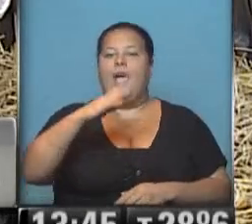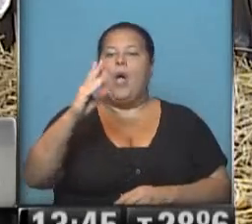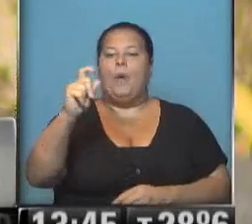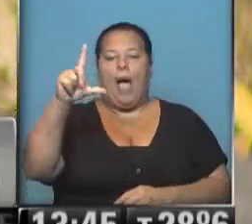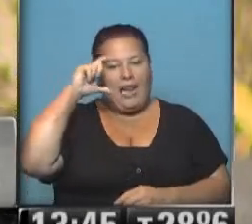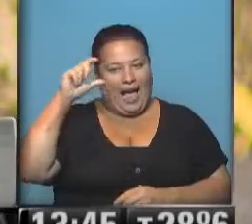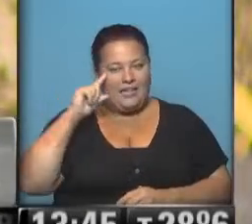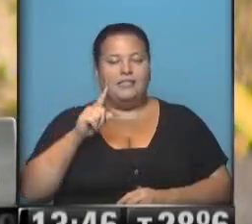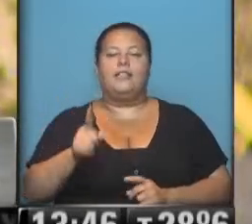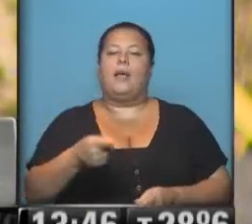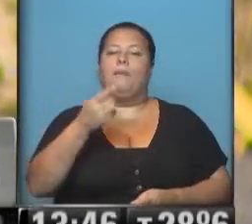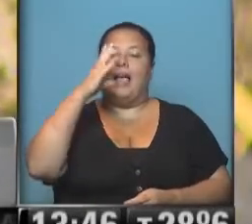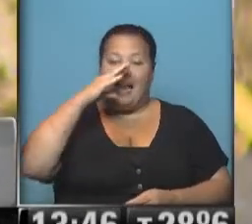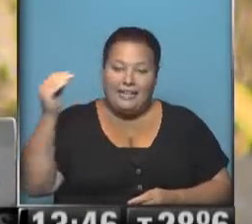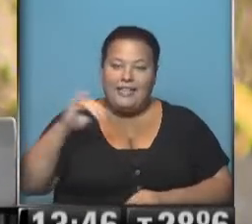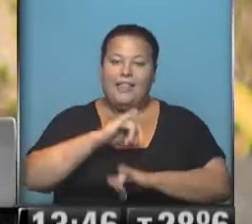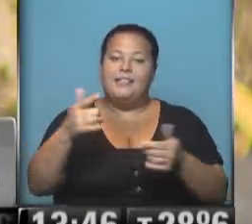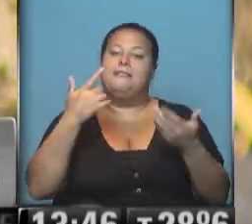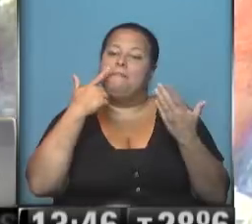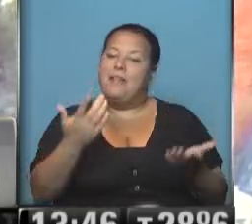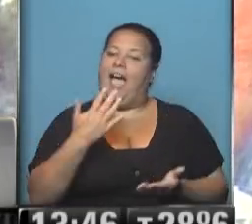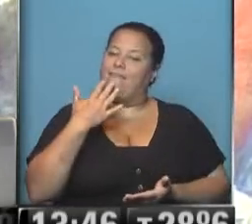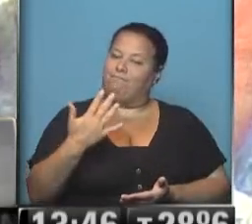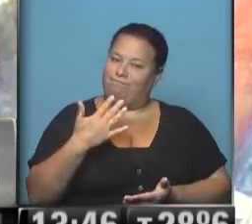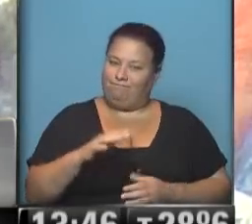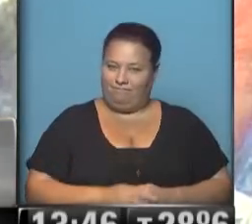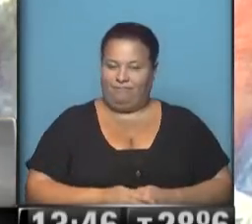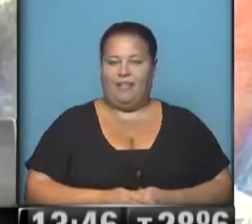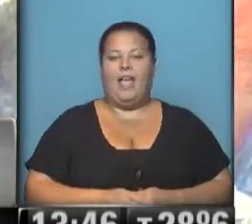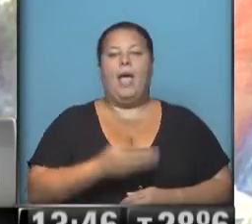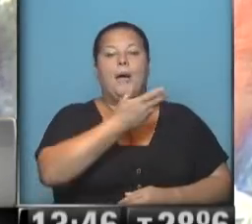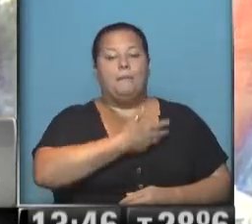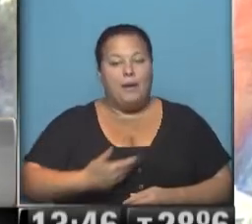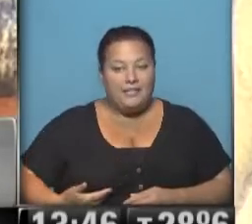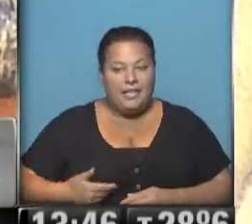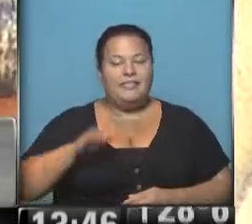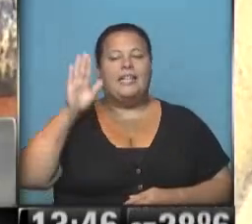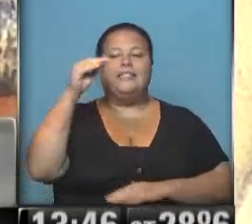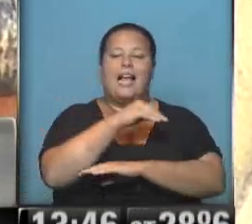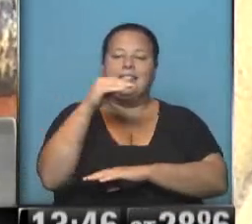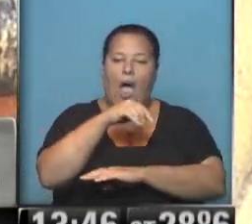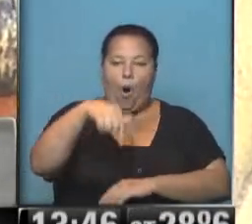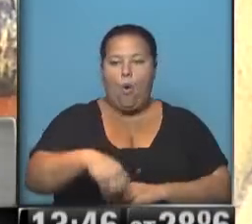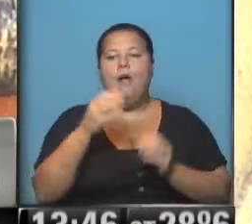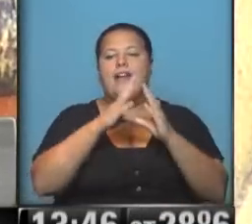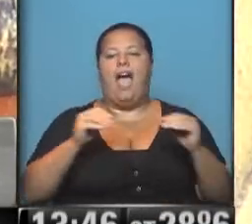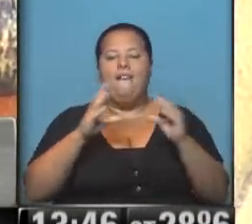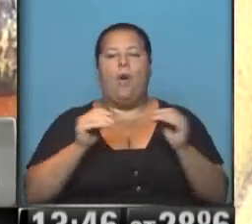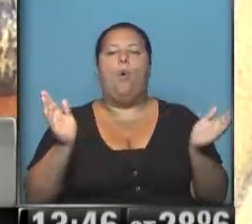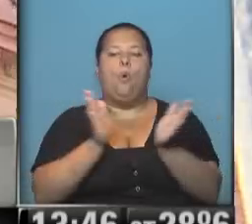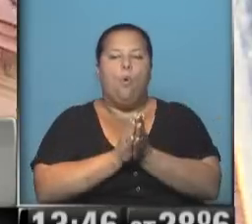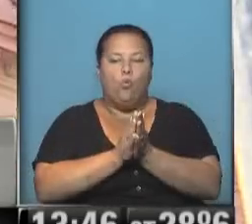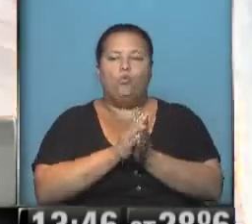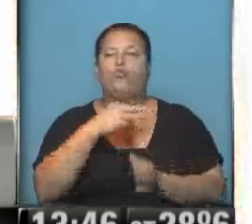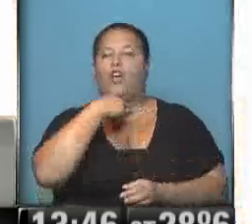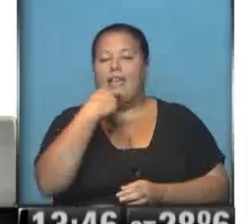Balcarce. Y entonces Cristina Fernández escribió, mira qué lindo que quedó. La mandataria se encuentra en Santa Cruz para pasar la Navidad junto a